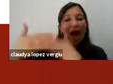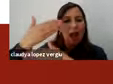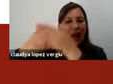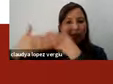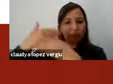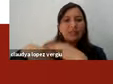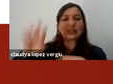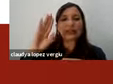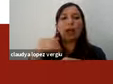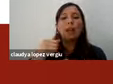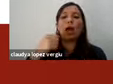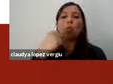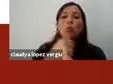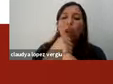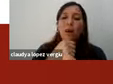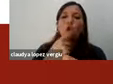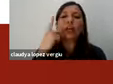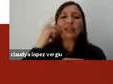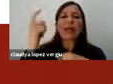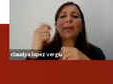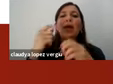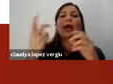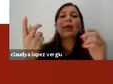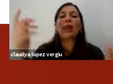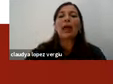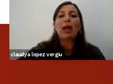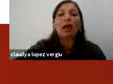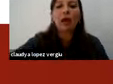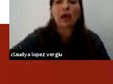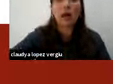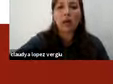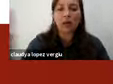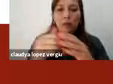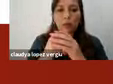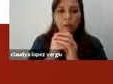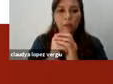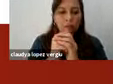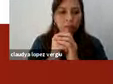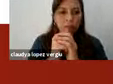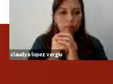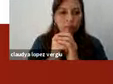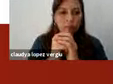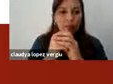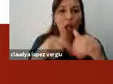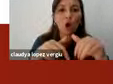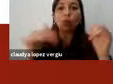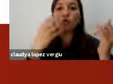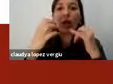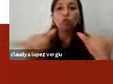una empresa liderada por mujer para el equipo de promoción de exportaciones, ahora lo queremos extrapolar también